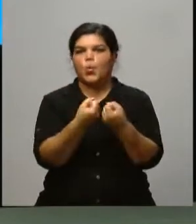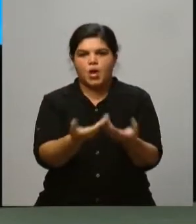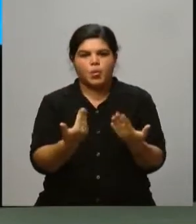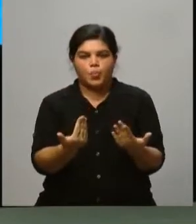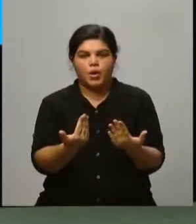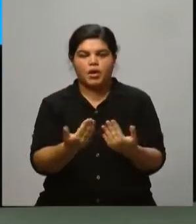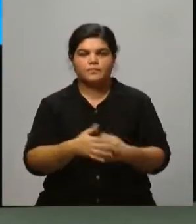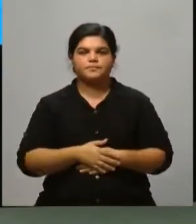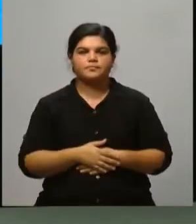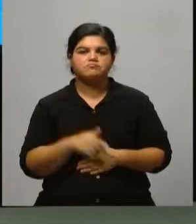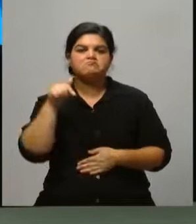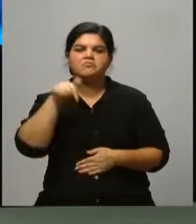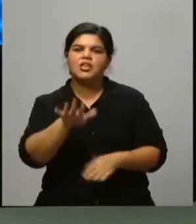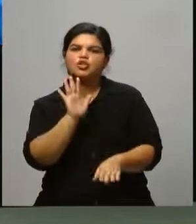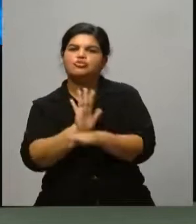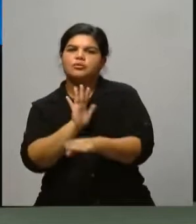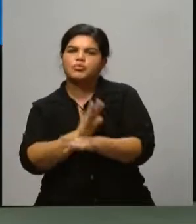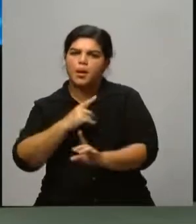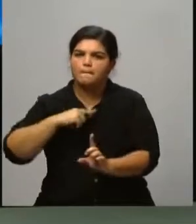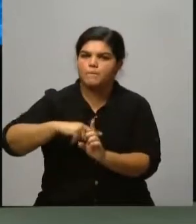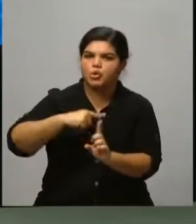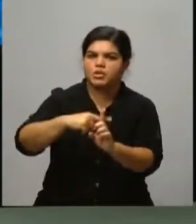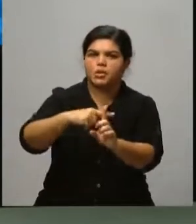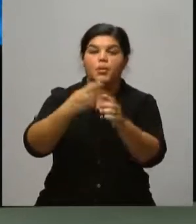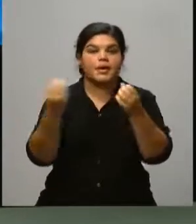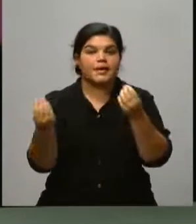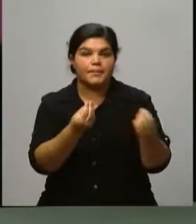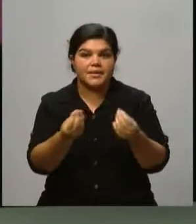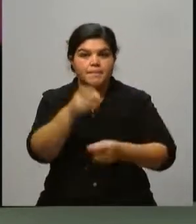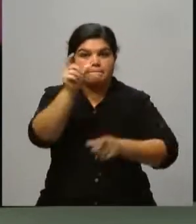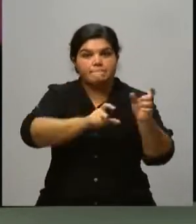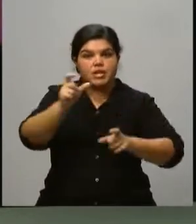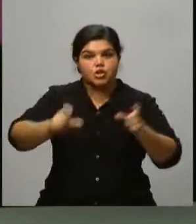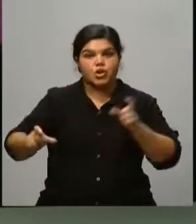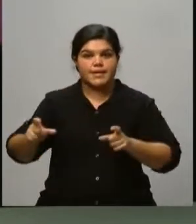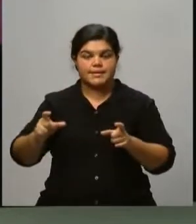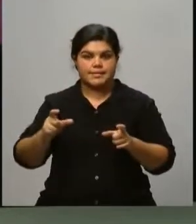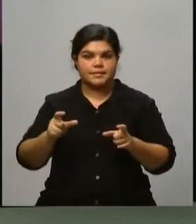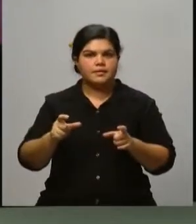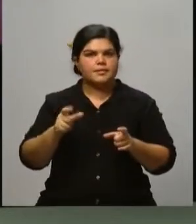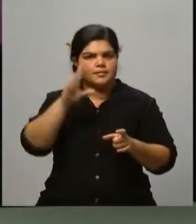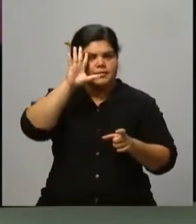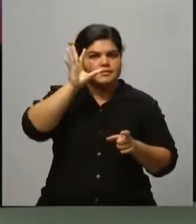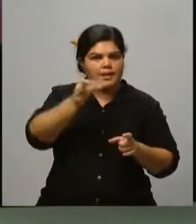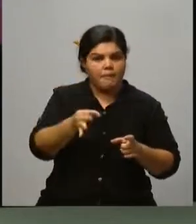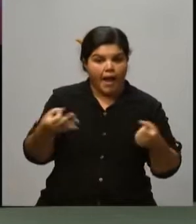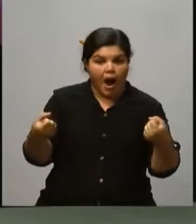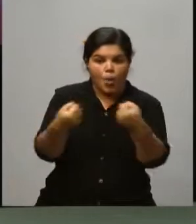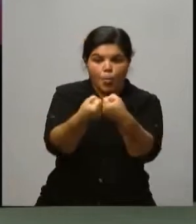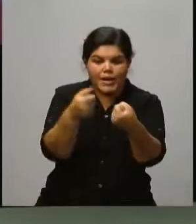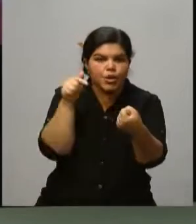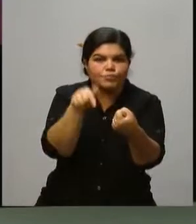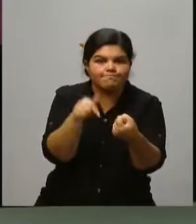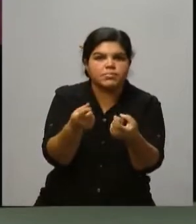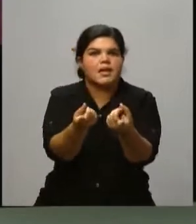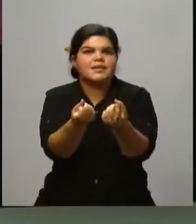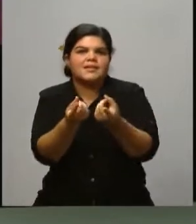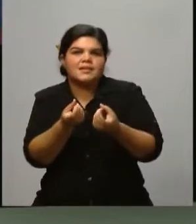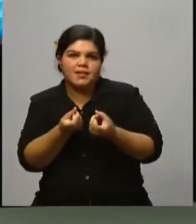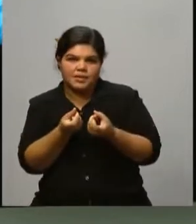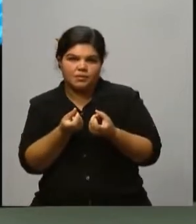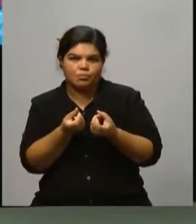sus referentes en ambas cámaras, para lograr el acuerdo con la oposición. O sea, la aprobación se logra